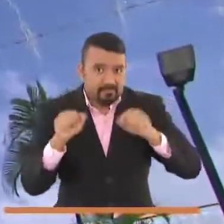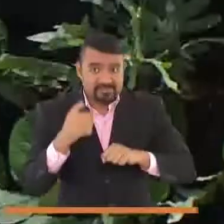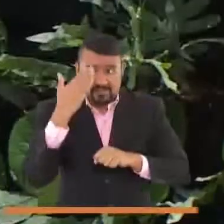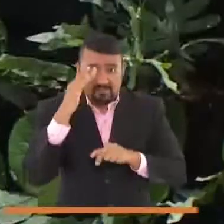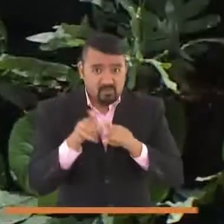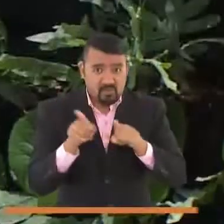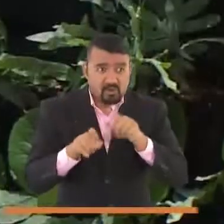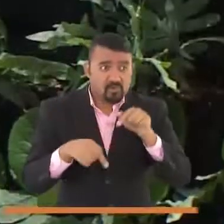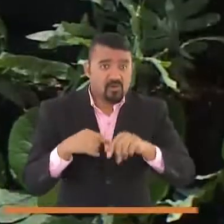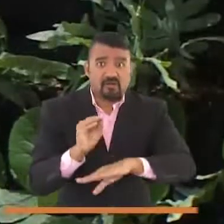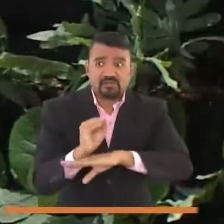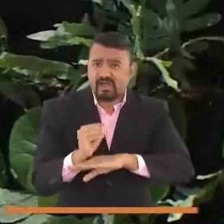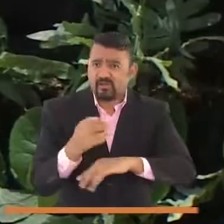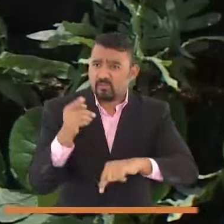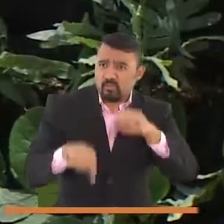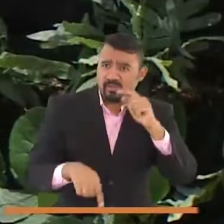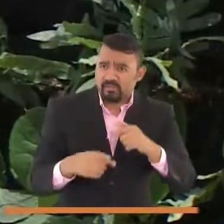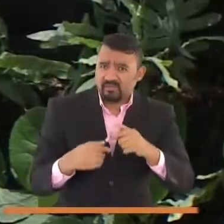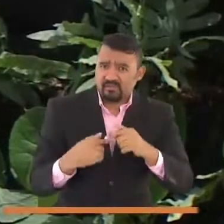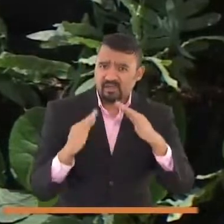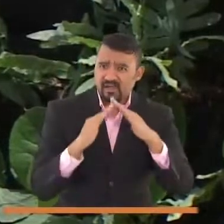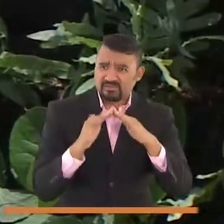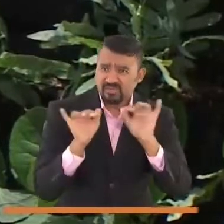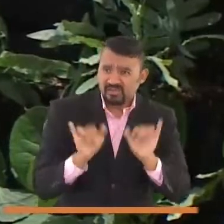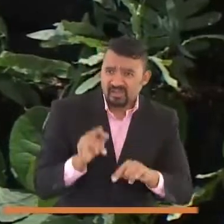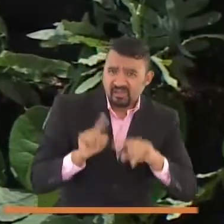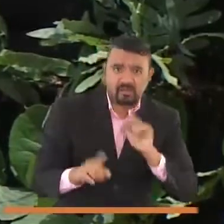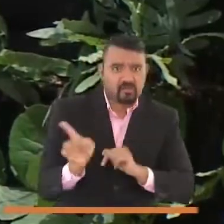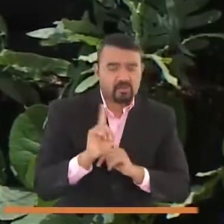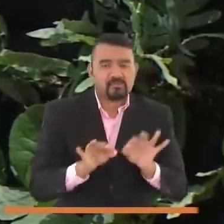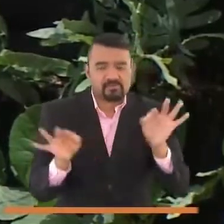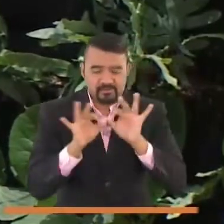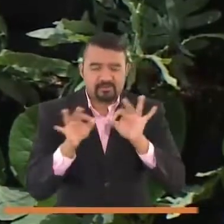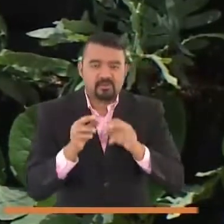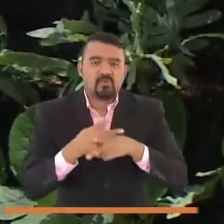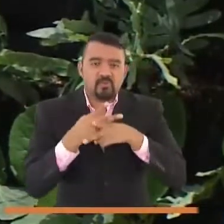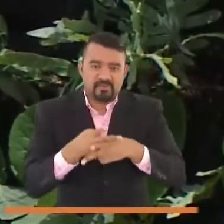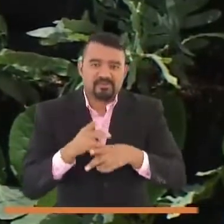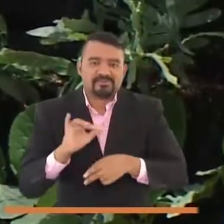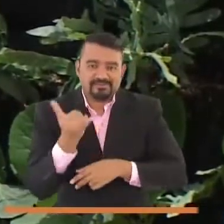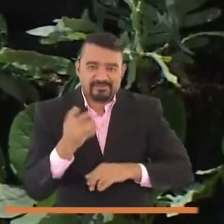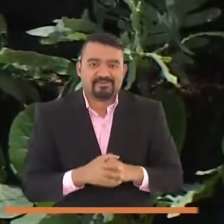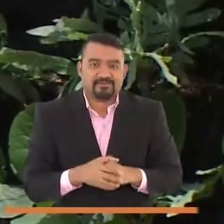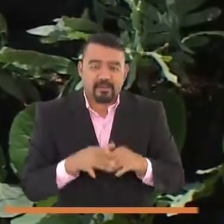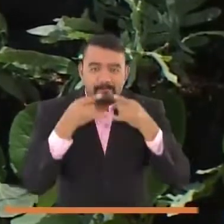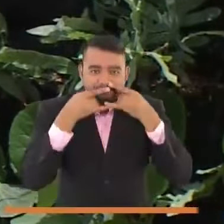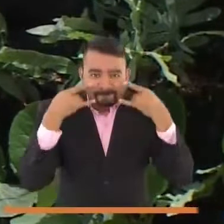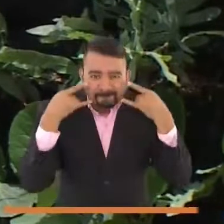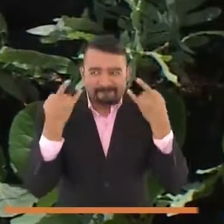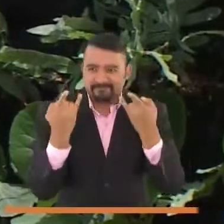salir. Yo nunca he dicho eso como mandatario. Se puede salir, pero cuidándonos. Y pueden venir a disfrutar este